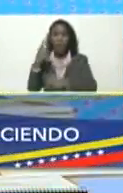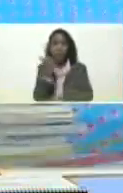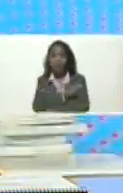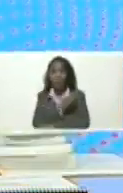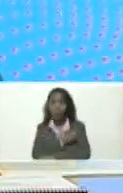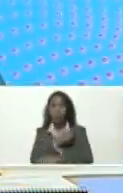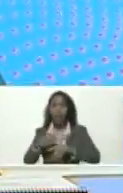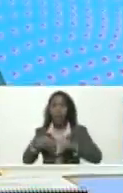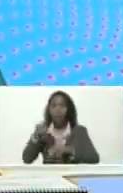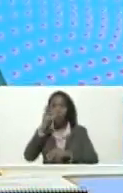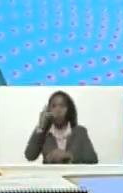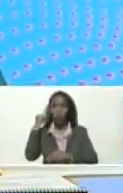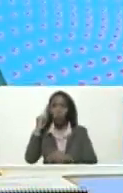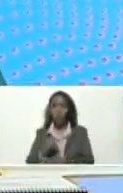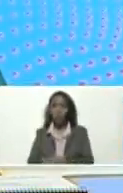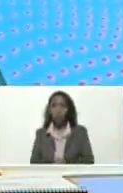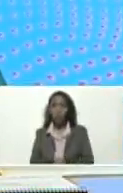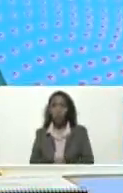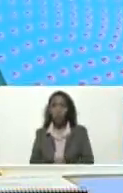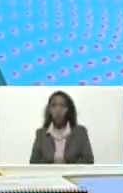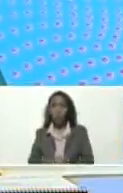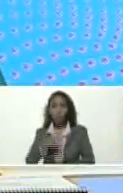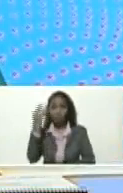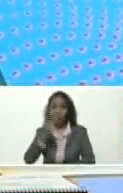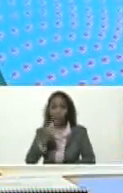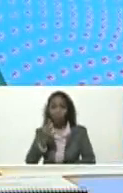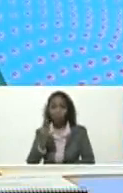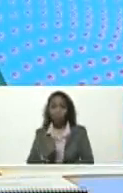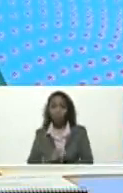de niños y niñas. ¿Verdad?